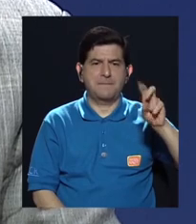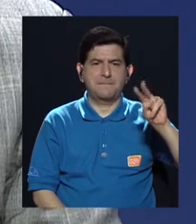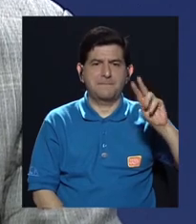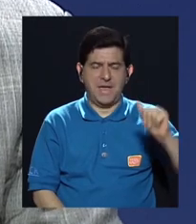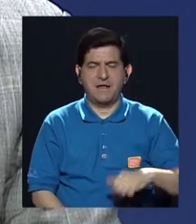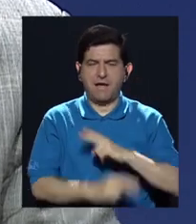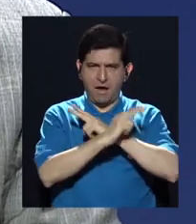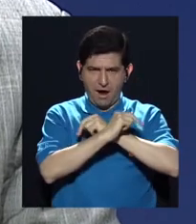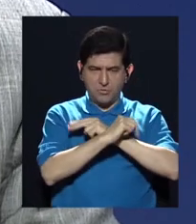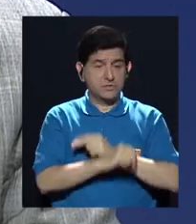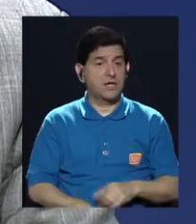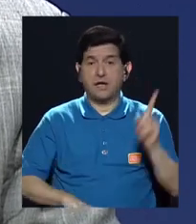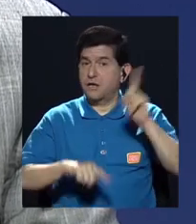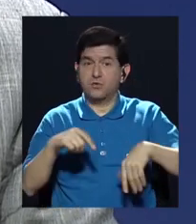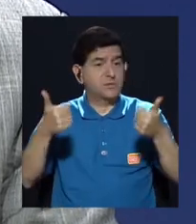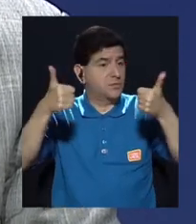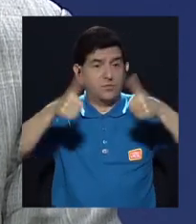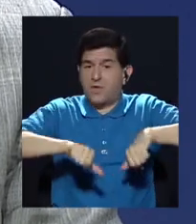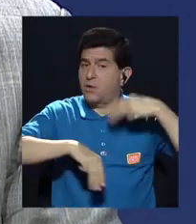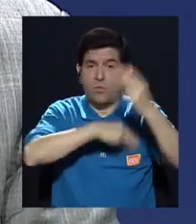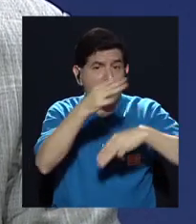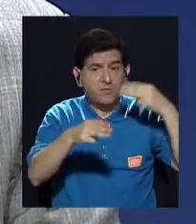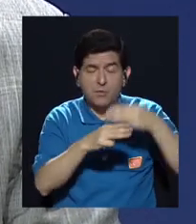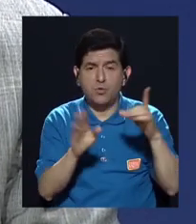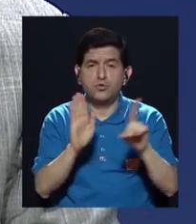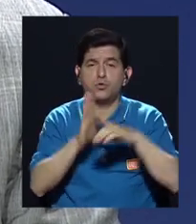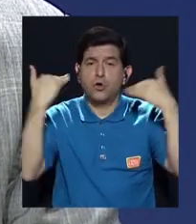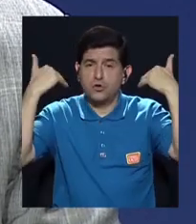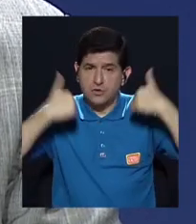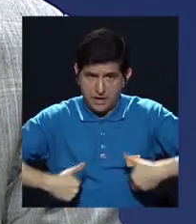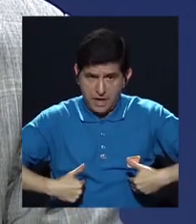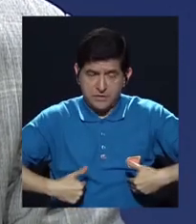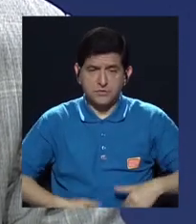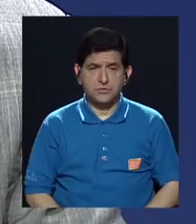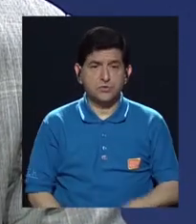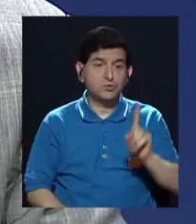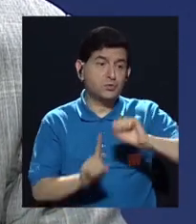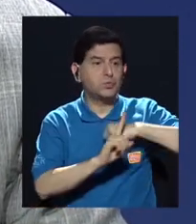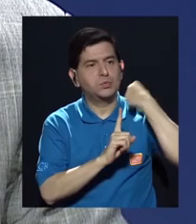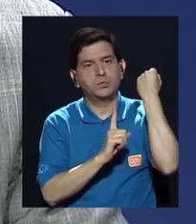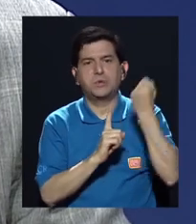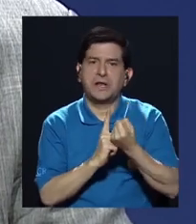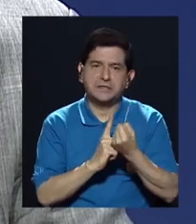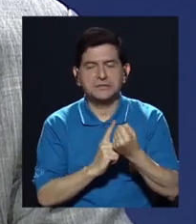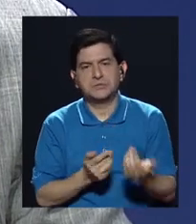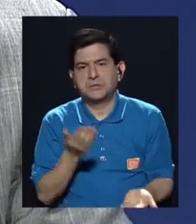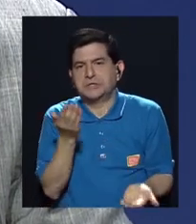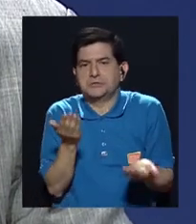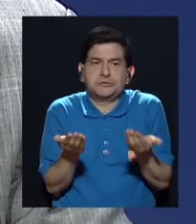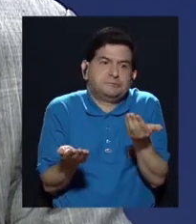no hubo forma de poner de acuerdo al mundo si los derechos humanos eran un asunto